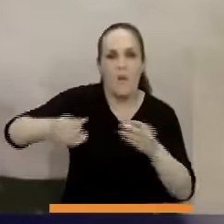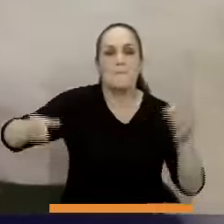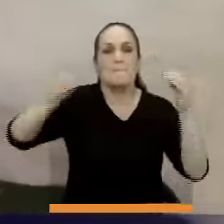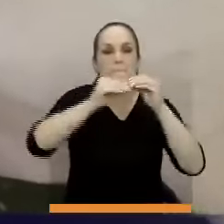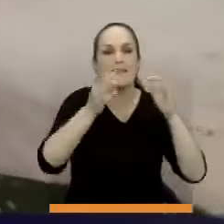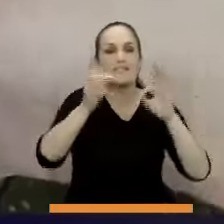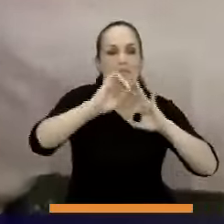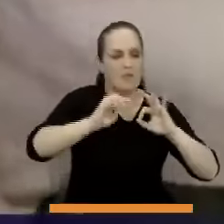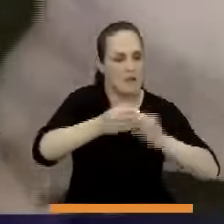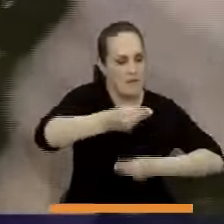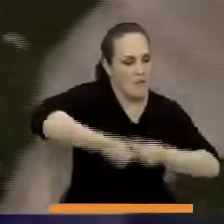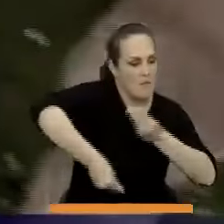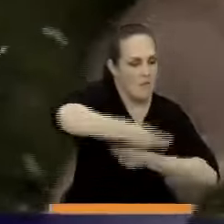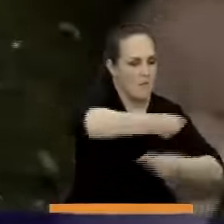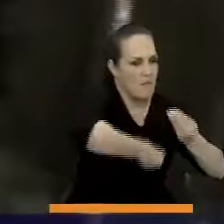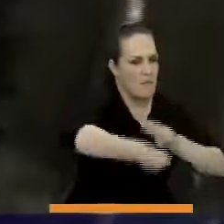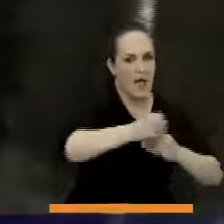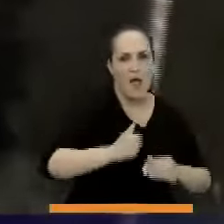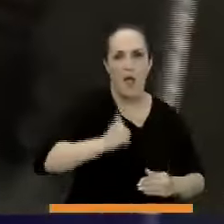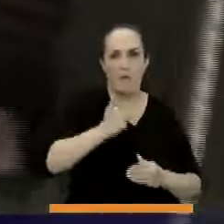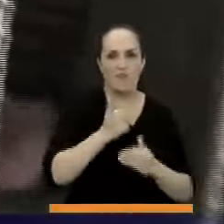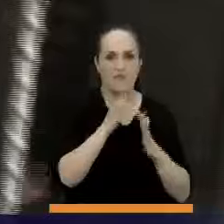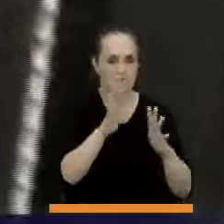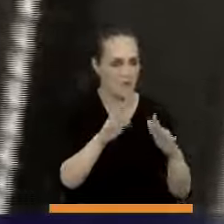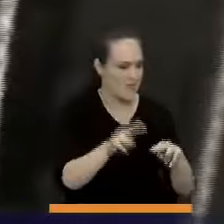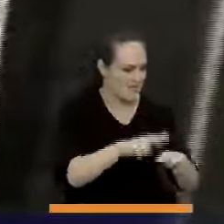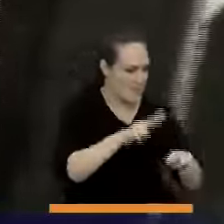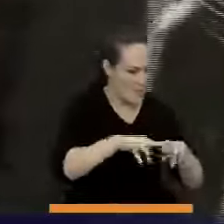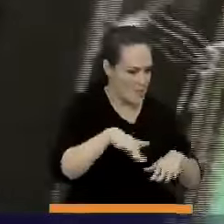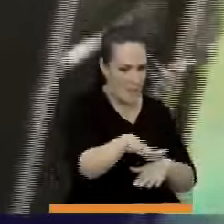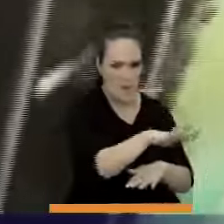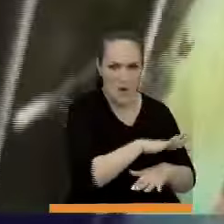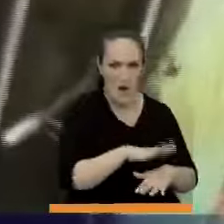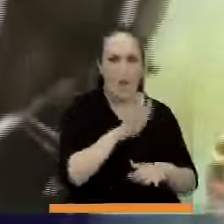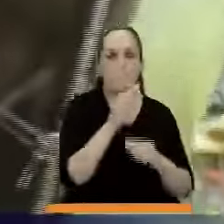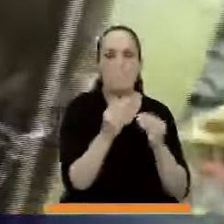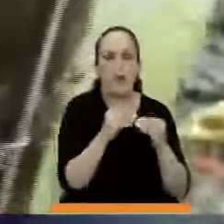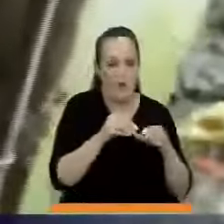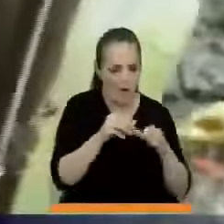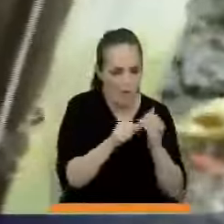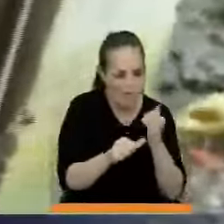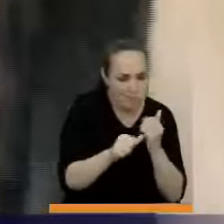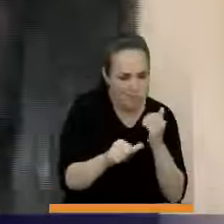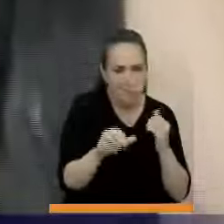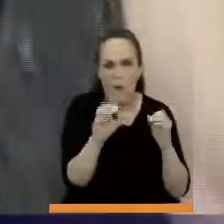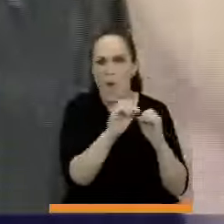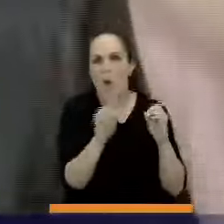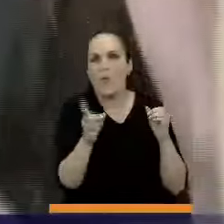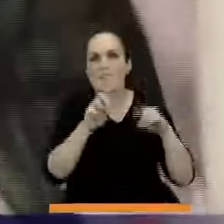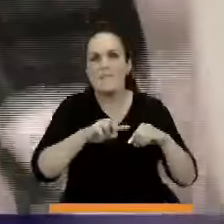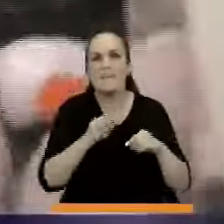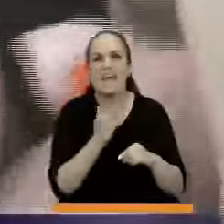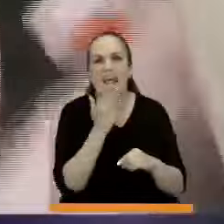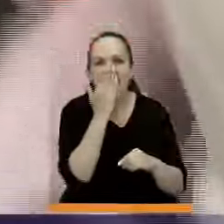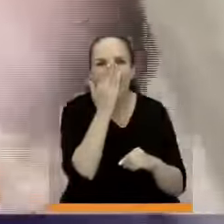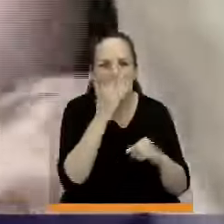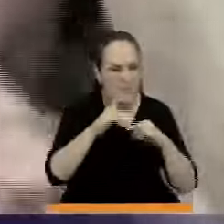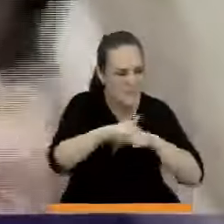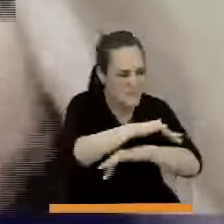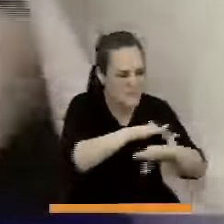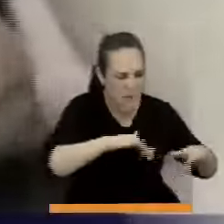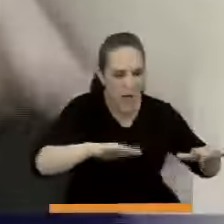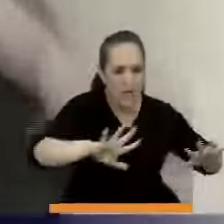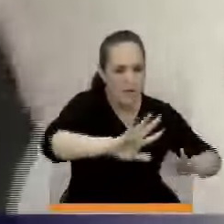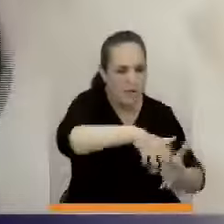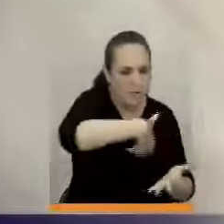sistema circular para el aprovechamiento de los residuos orgánicos en la producción de abono y biogás. El proyecto tendrá asistencia técnica para